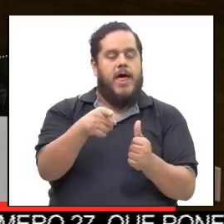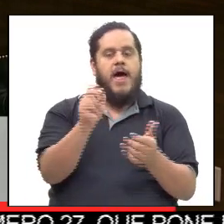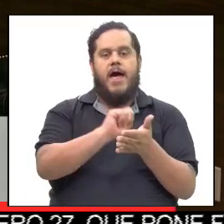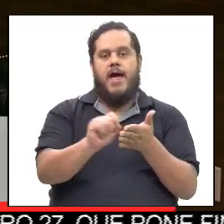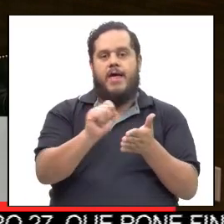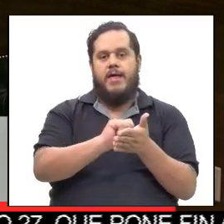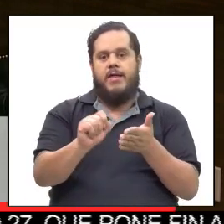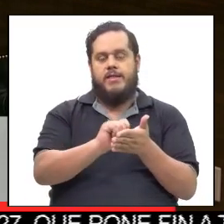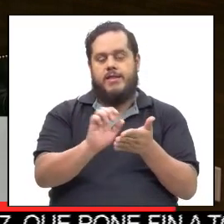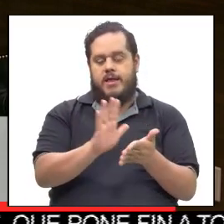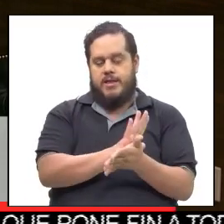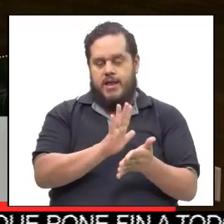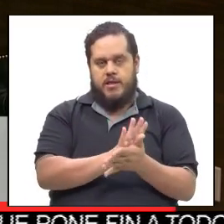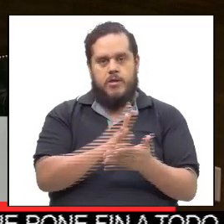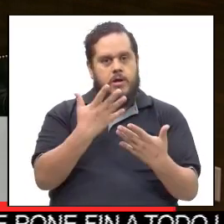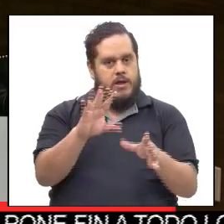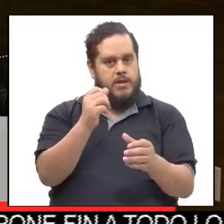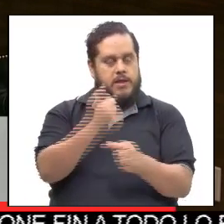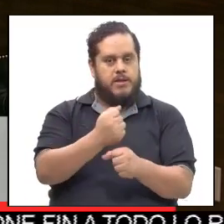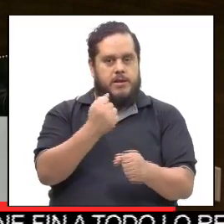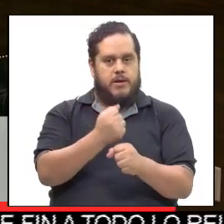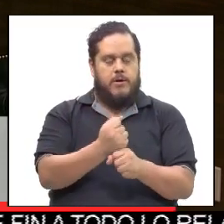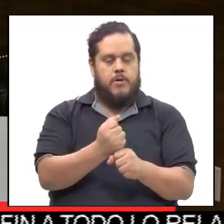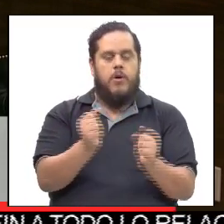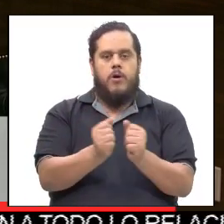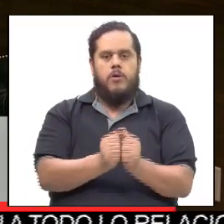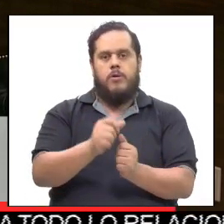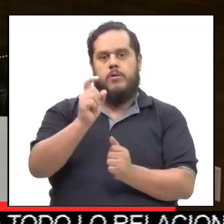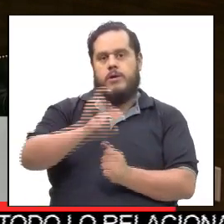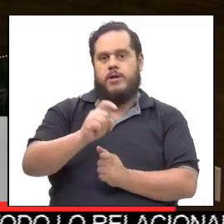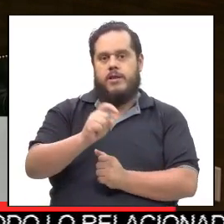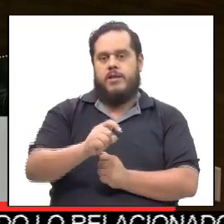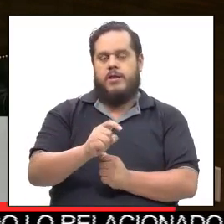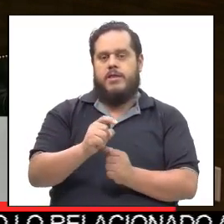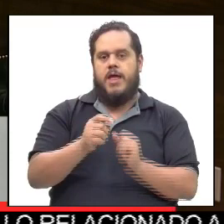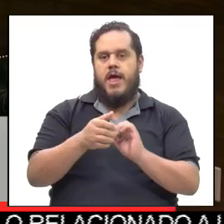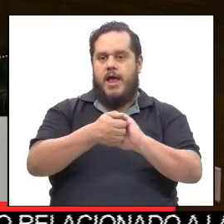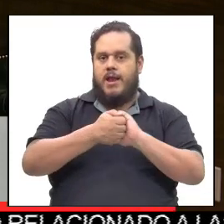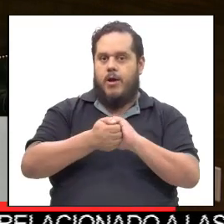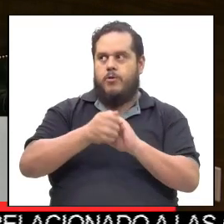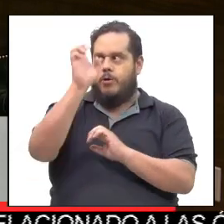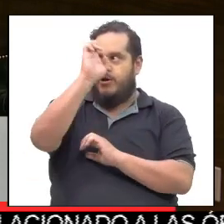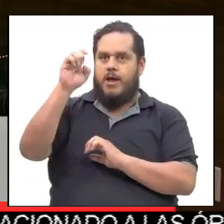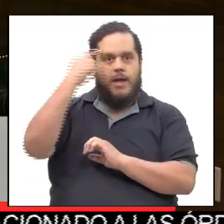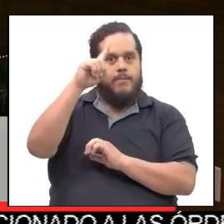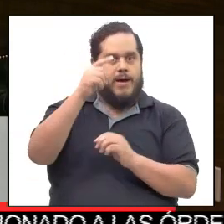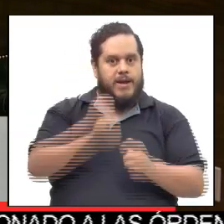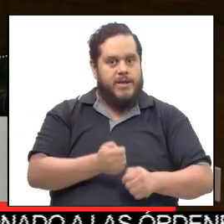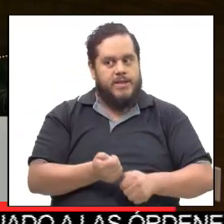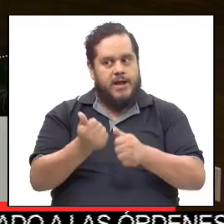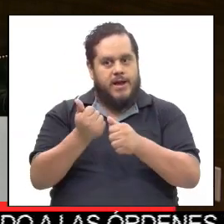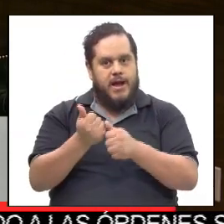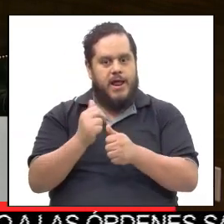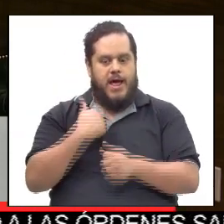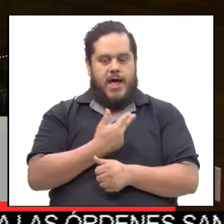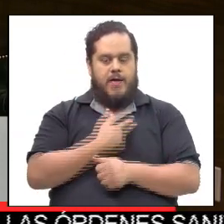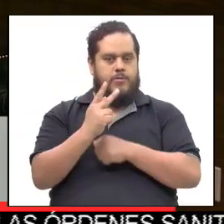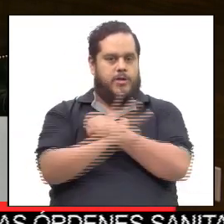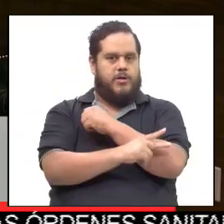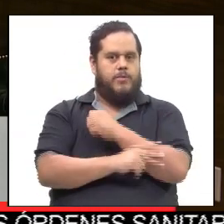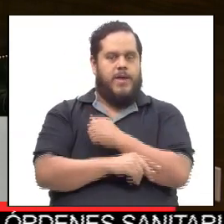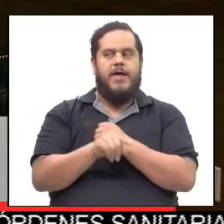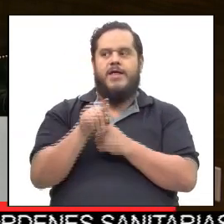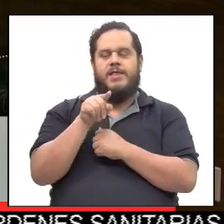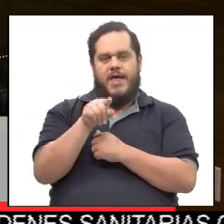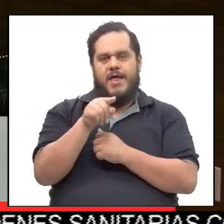ya precisamente trabajado con lo que requiere la Unión Europea para sacar a nuestro país de esa lista gris que podría